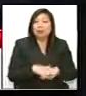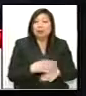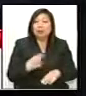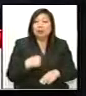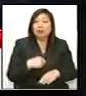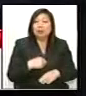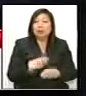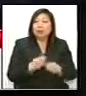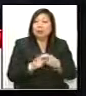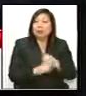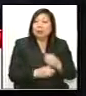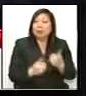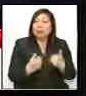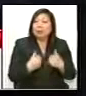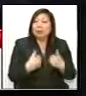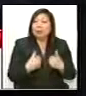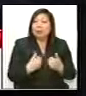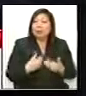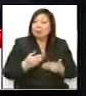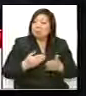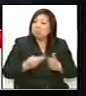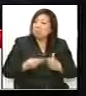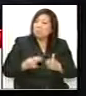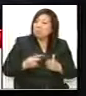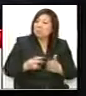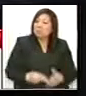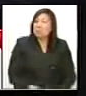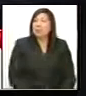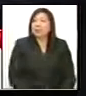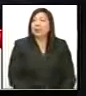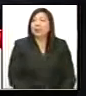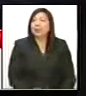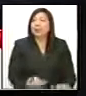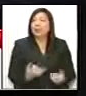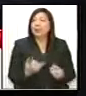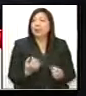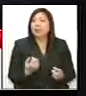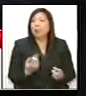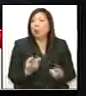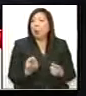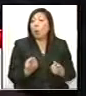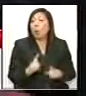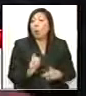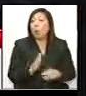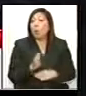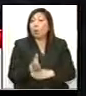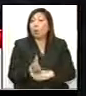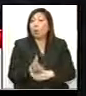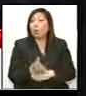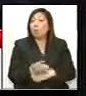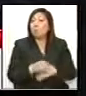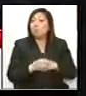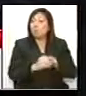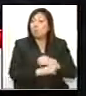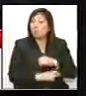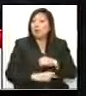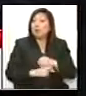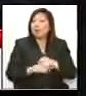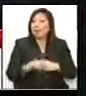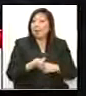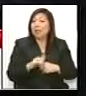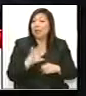nosotros, sino como país tenemos que ir madurando en esos términos. Cuando vamos a otros países vecinos, encontramos al mismo director